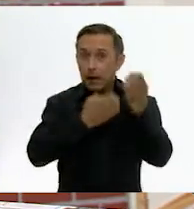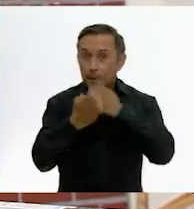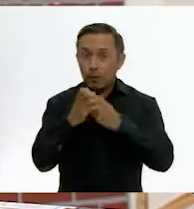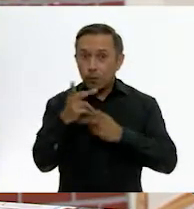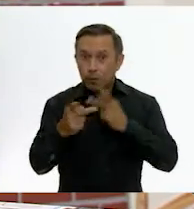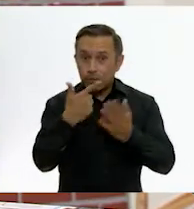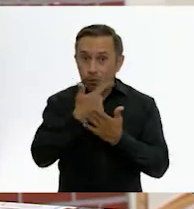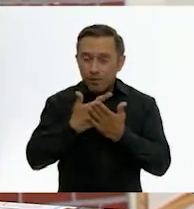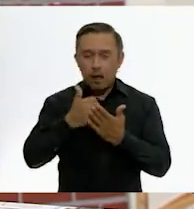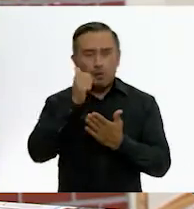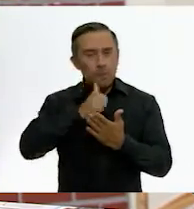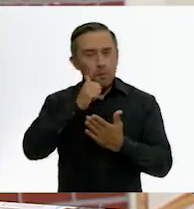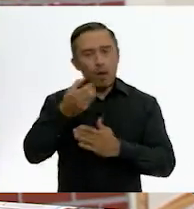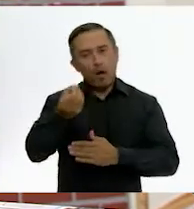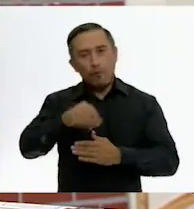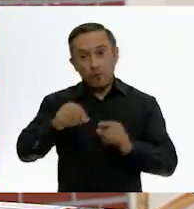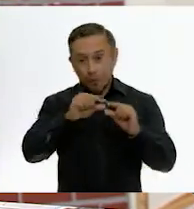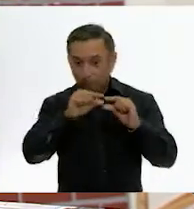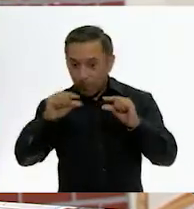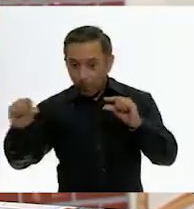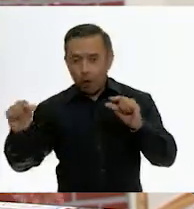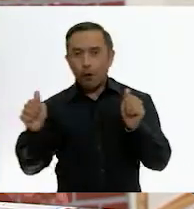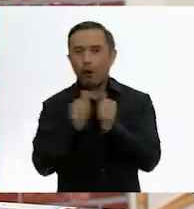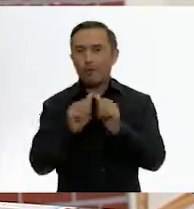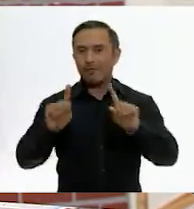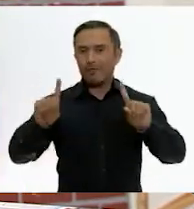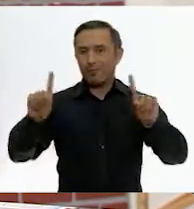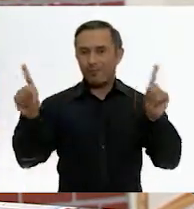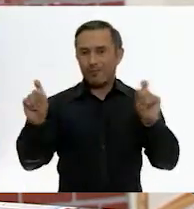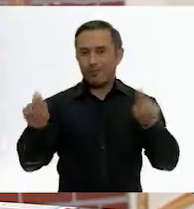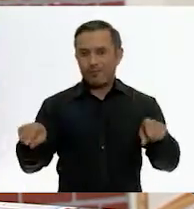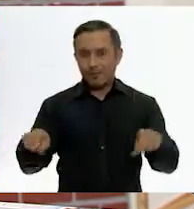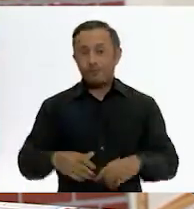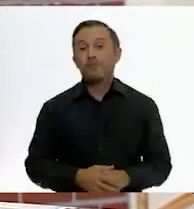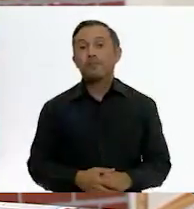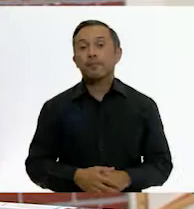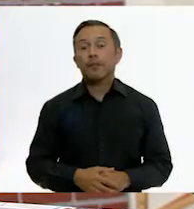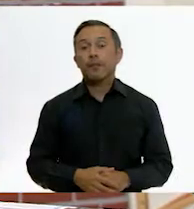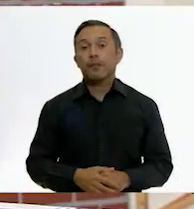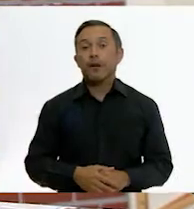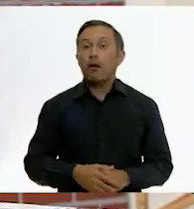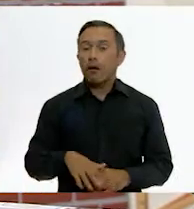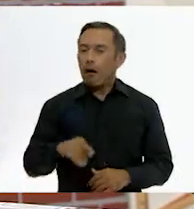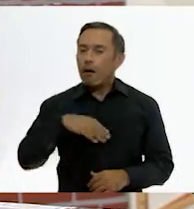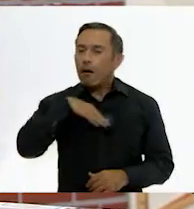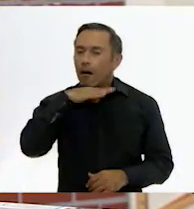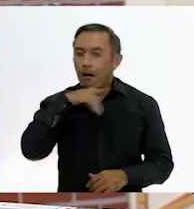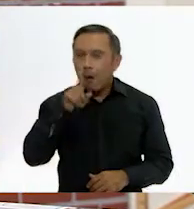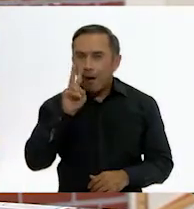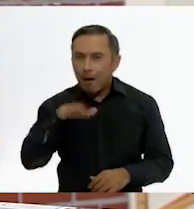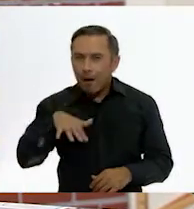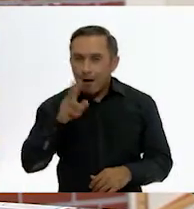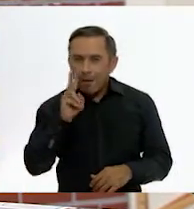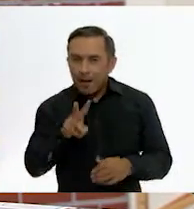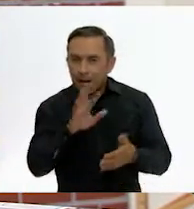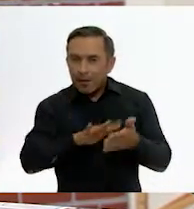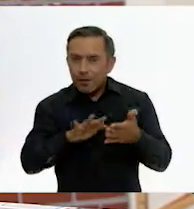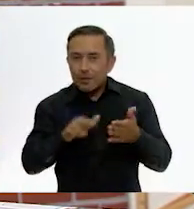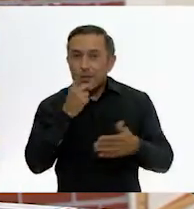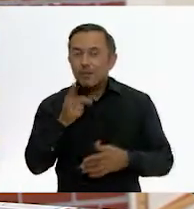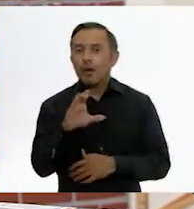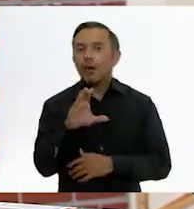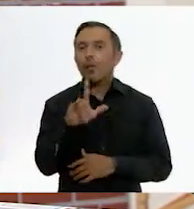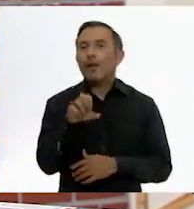entre signos de interrogación y no sé si se pudieron percatar pero si no vemos los ejemplos que acabamos de leer decía cuáles